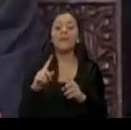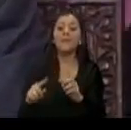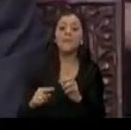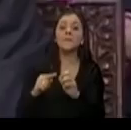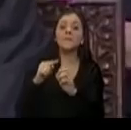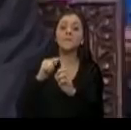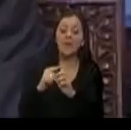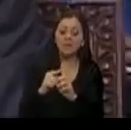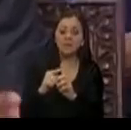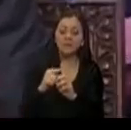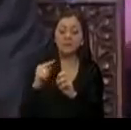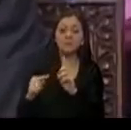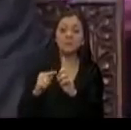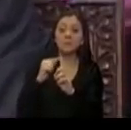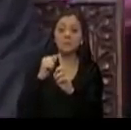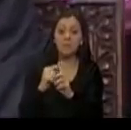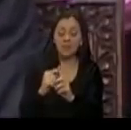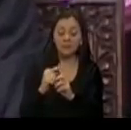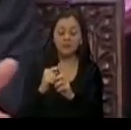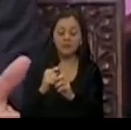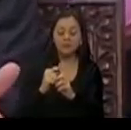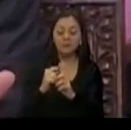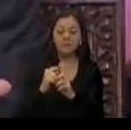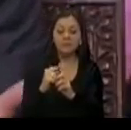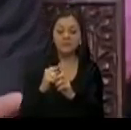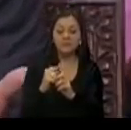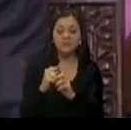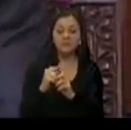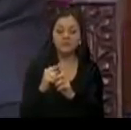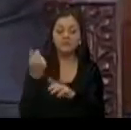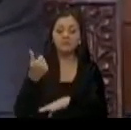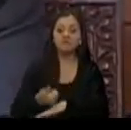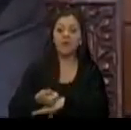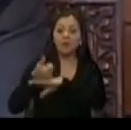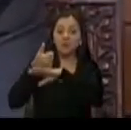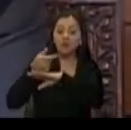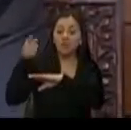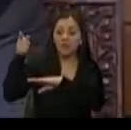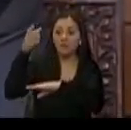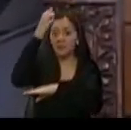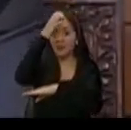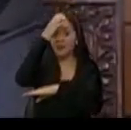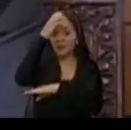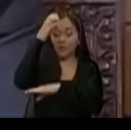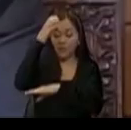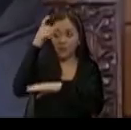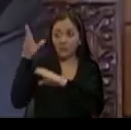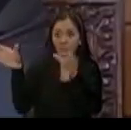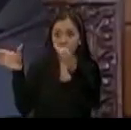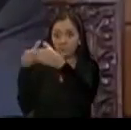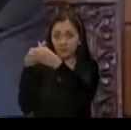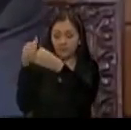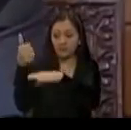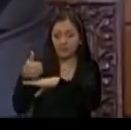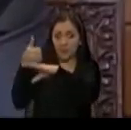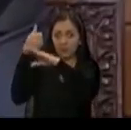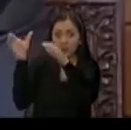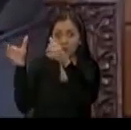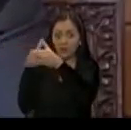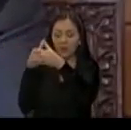Adicionalmente, la Conferencia Episcopal, por supuesto, a través de las parroquias, establecerá la forma de participación de la